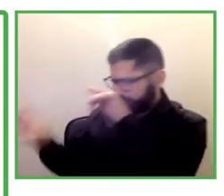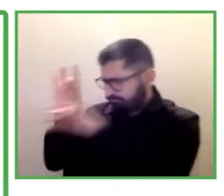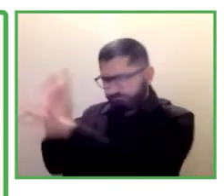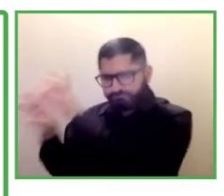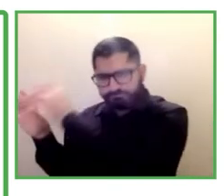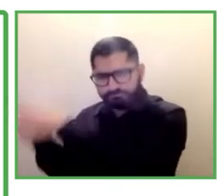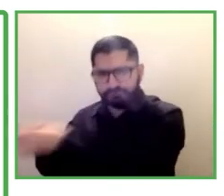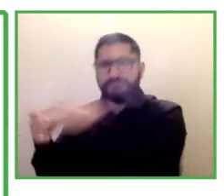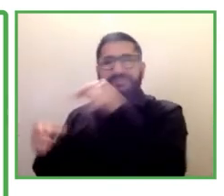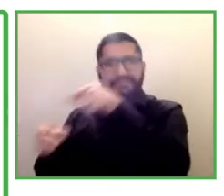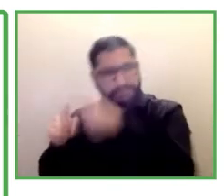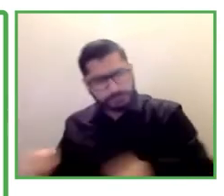como un alumno y se promueve